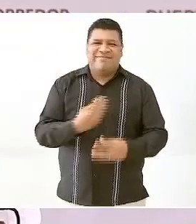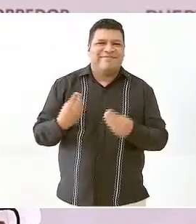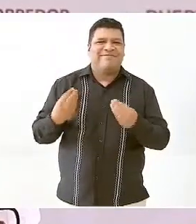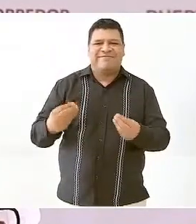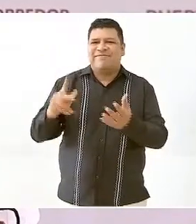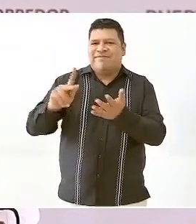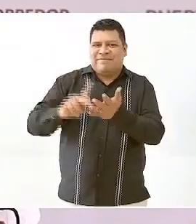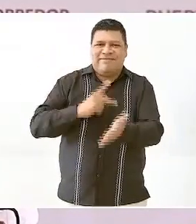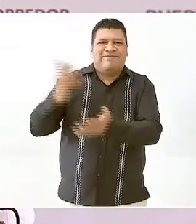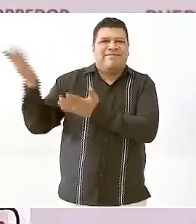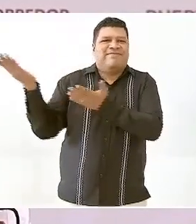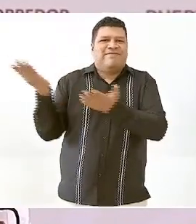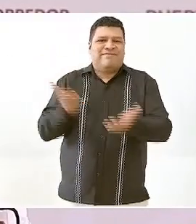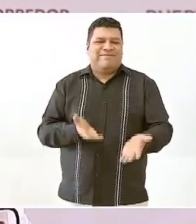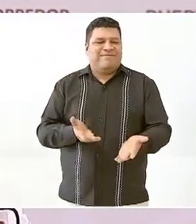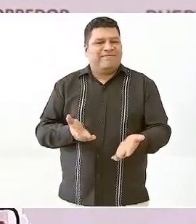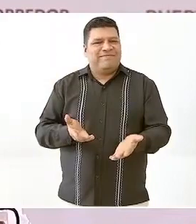nuevo